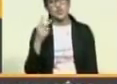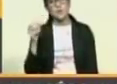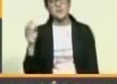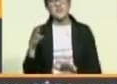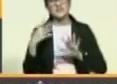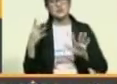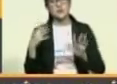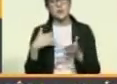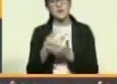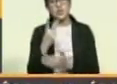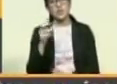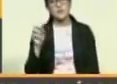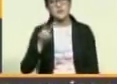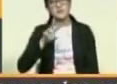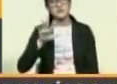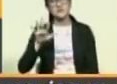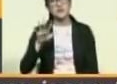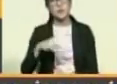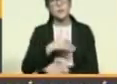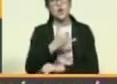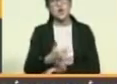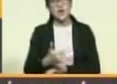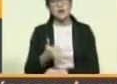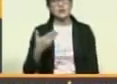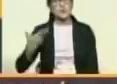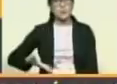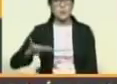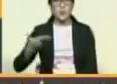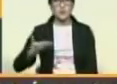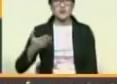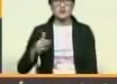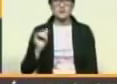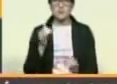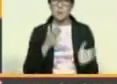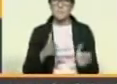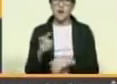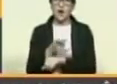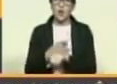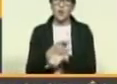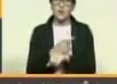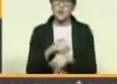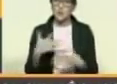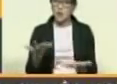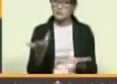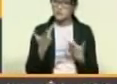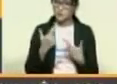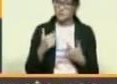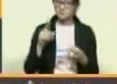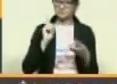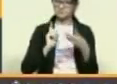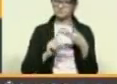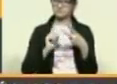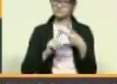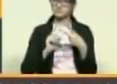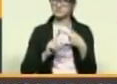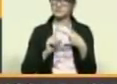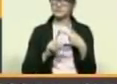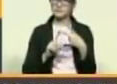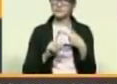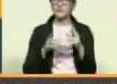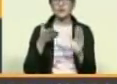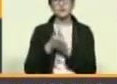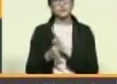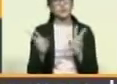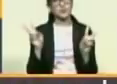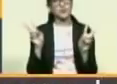2019-2025? Ese proyecto que tiene gran envergadura para ese plan de gobierno, ¿no? Y la segunda pregunta, en relación